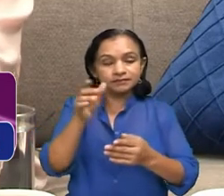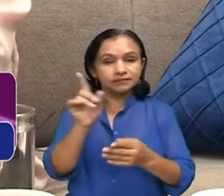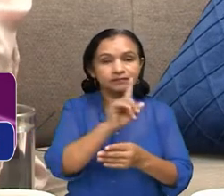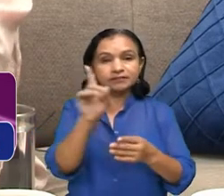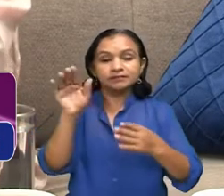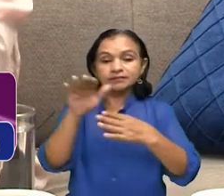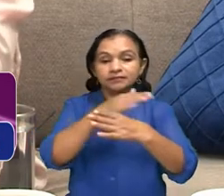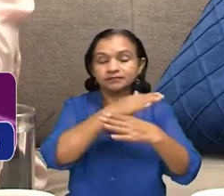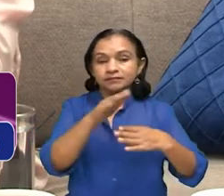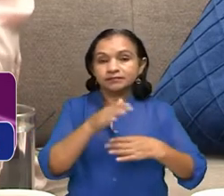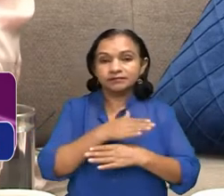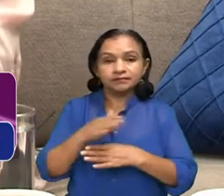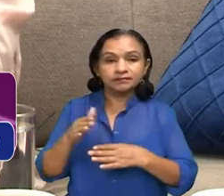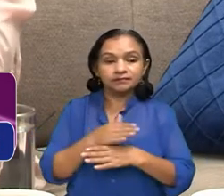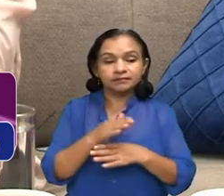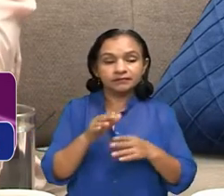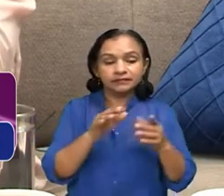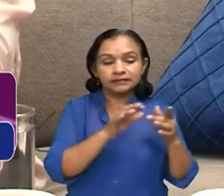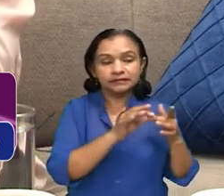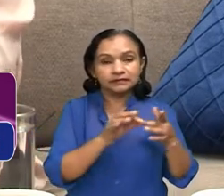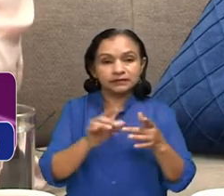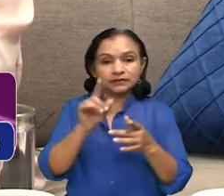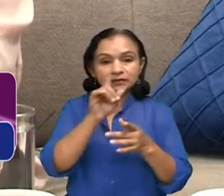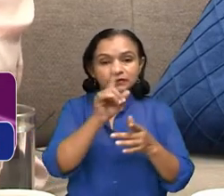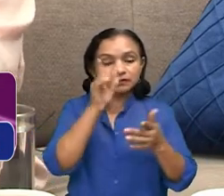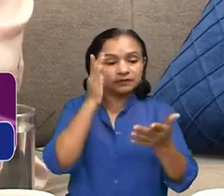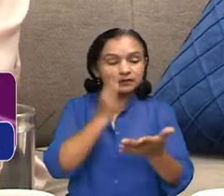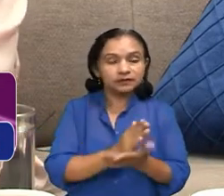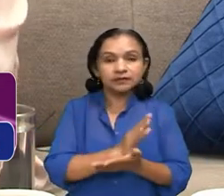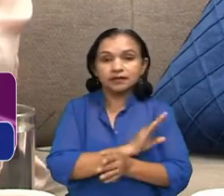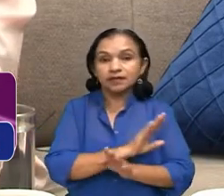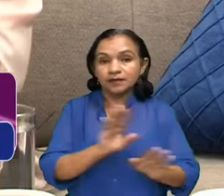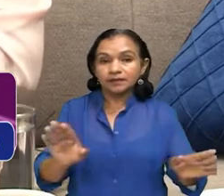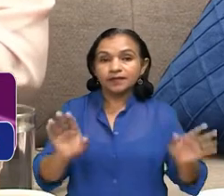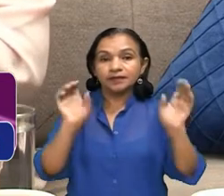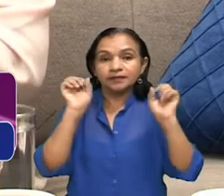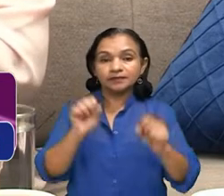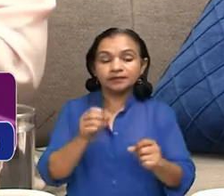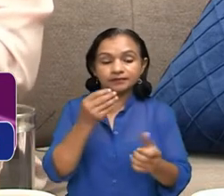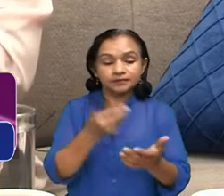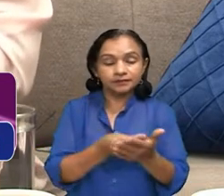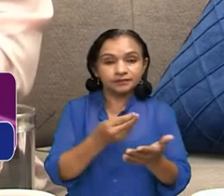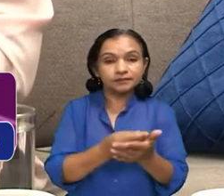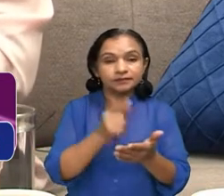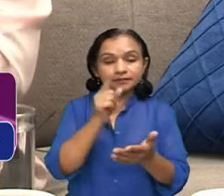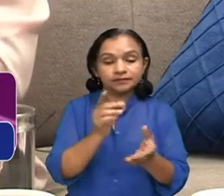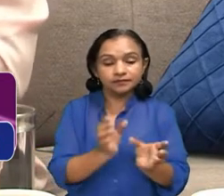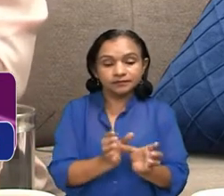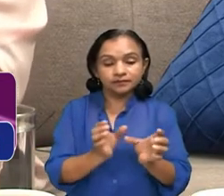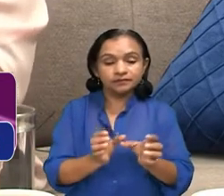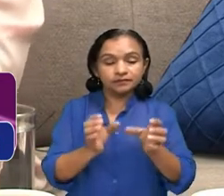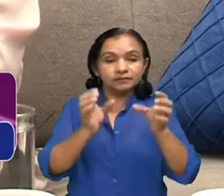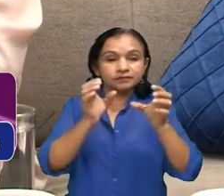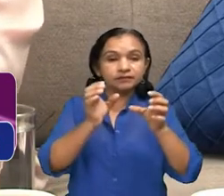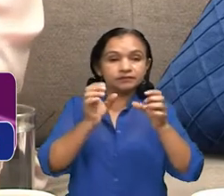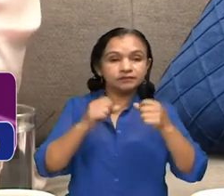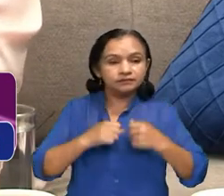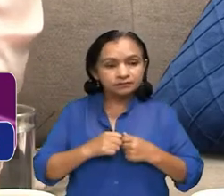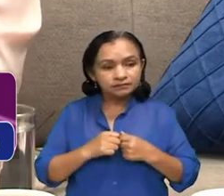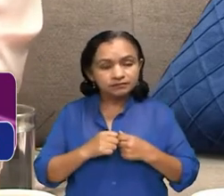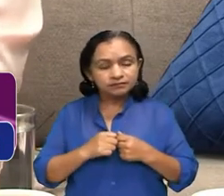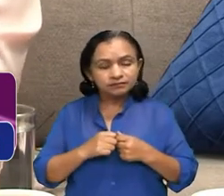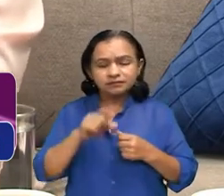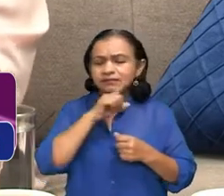Él solamente es exclusiva y única. Así que vos le compras una pieza de barro y vas a estar